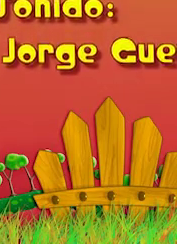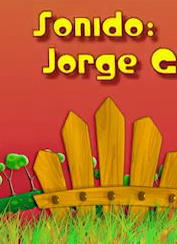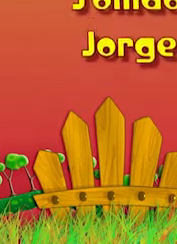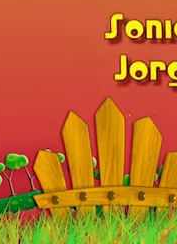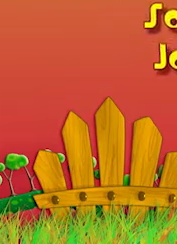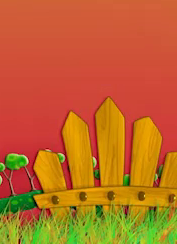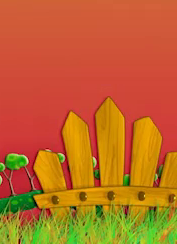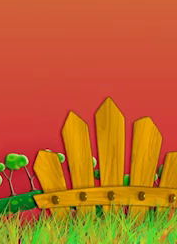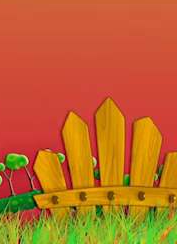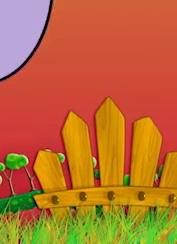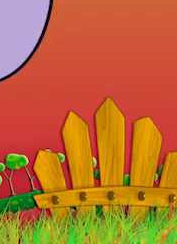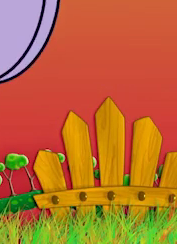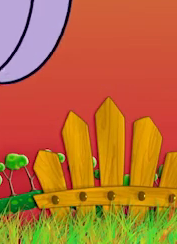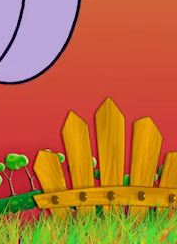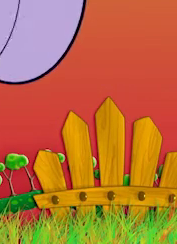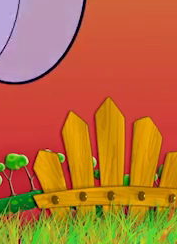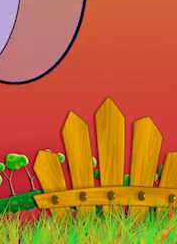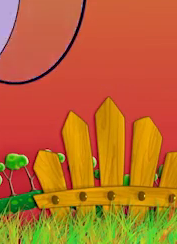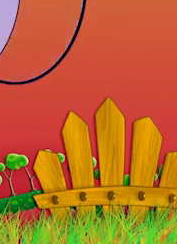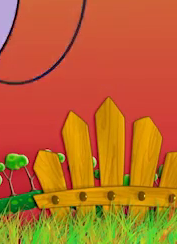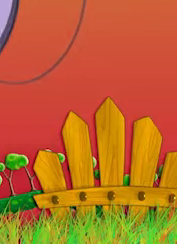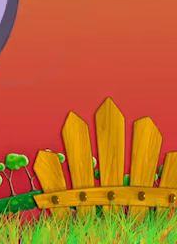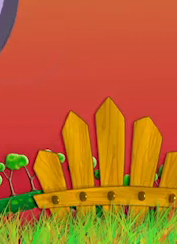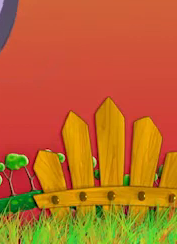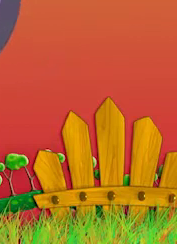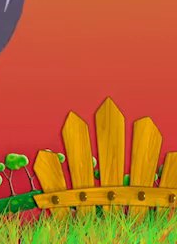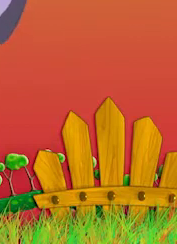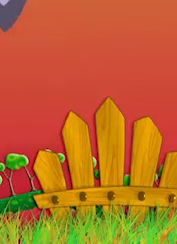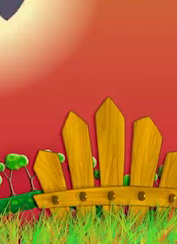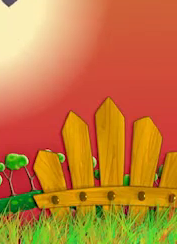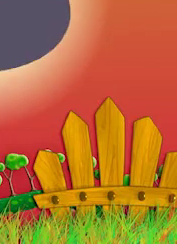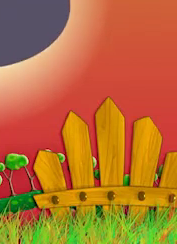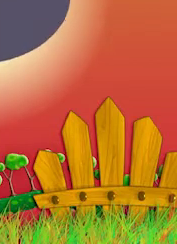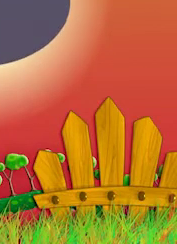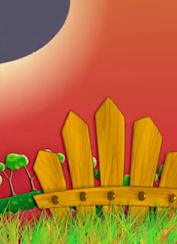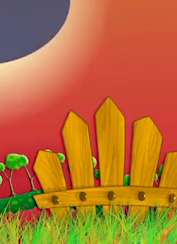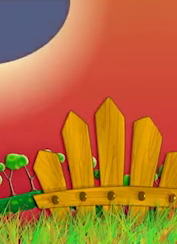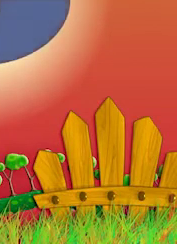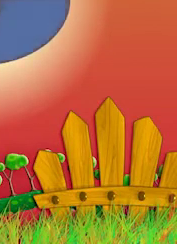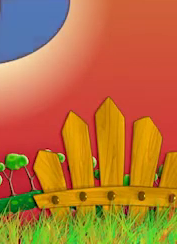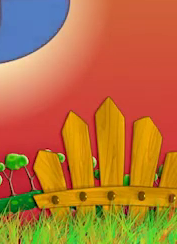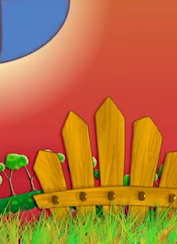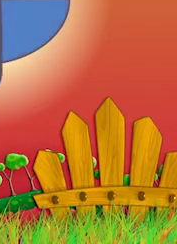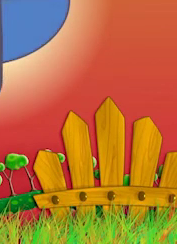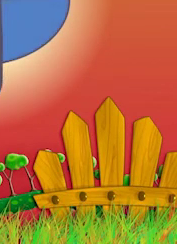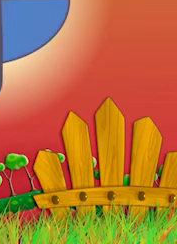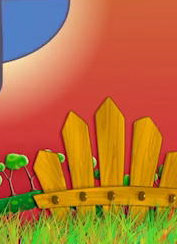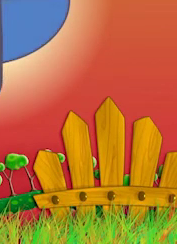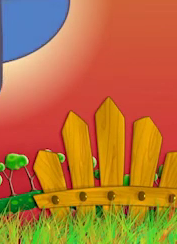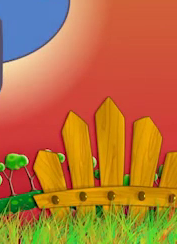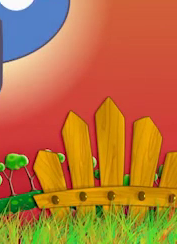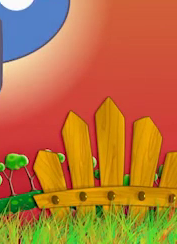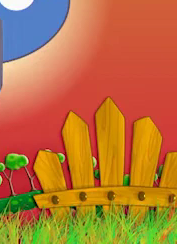Ni papas fritas, ni cebollitas, nada de pizza. ¡Denme